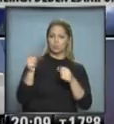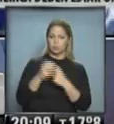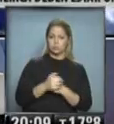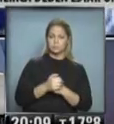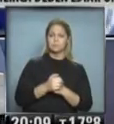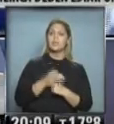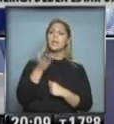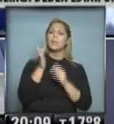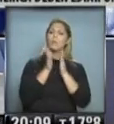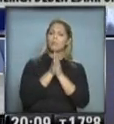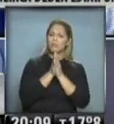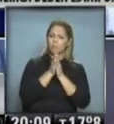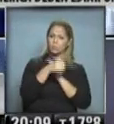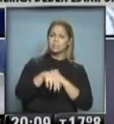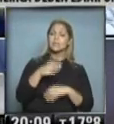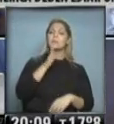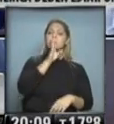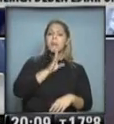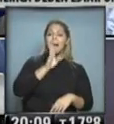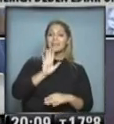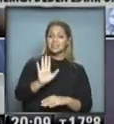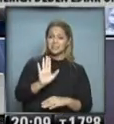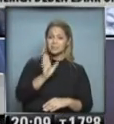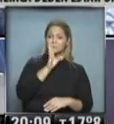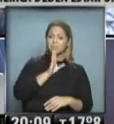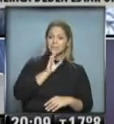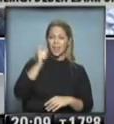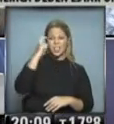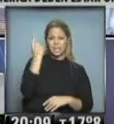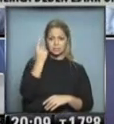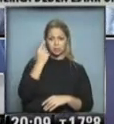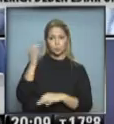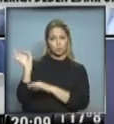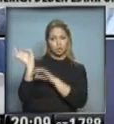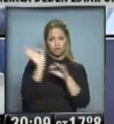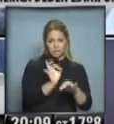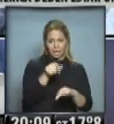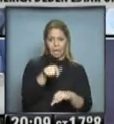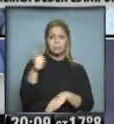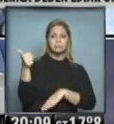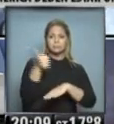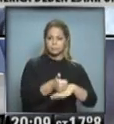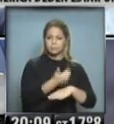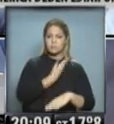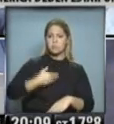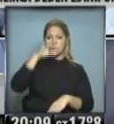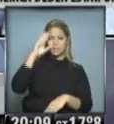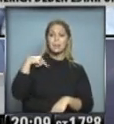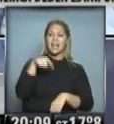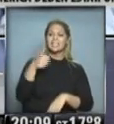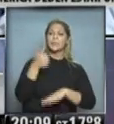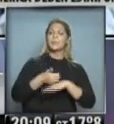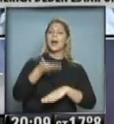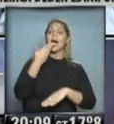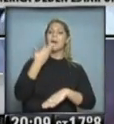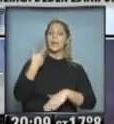Les pido, por favor, hermanas y hermanos, un poco de paciencia. En 10 minutos estará también la hermana presidenta de Argentina para saludar a